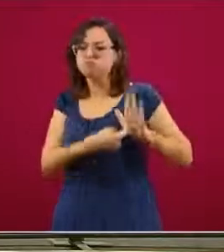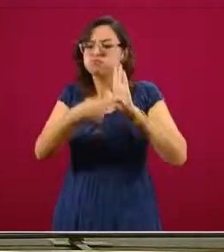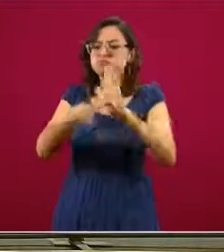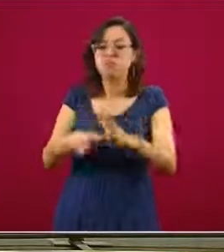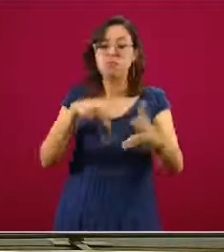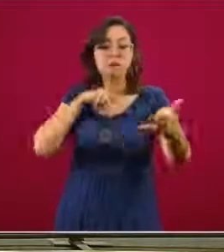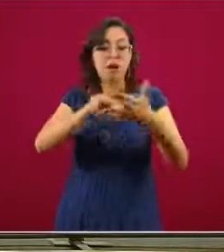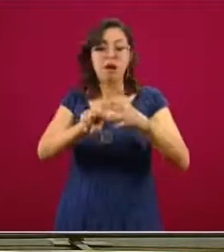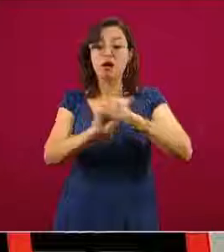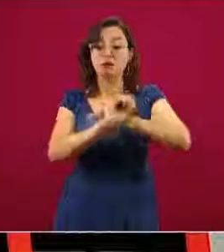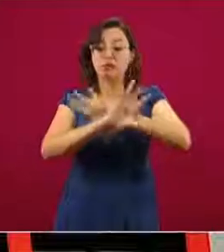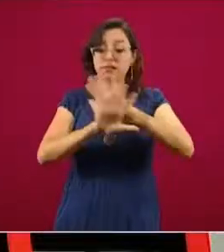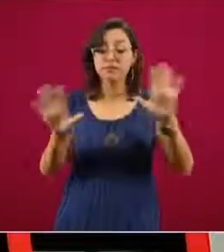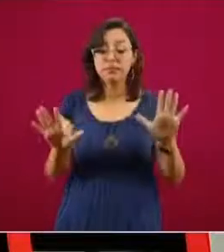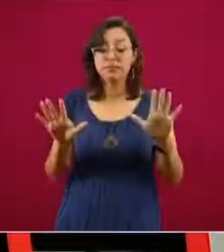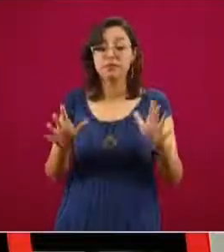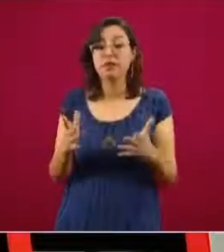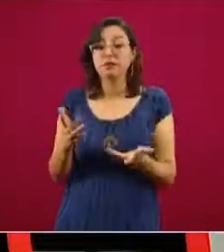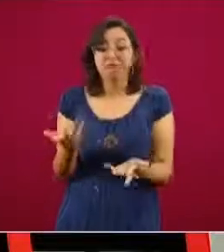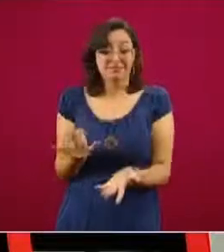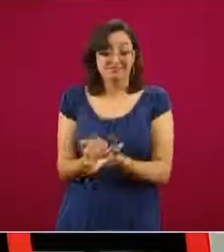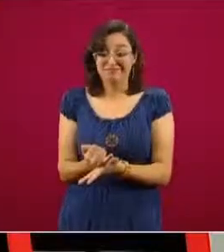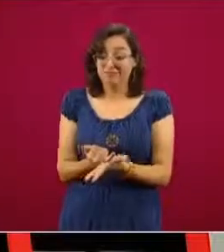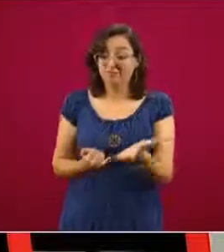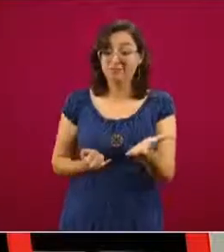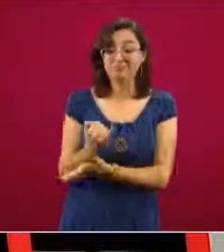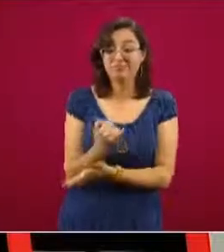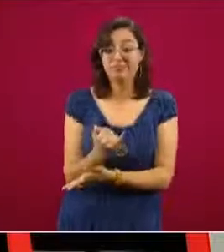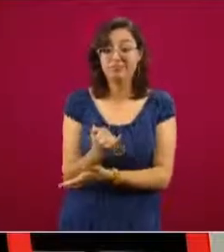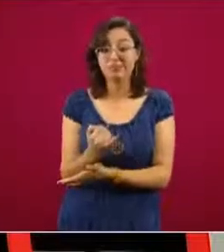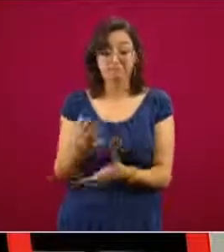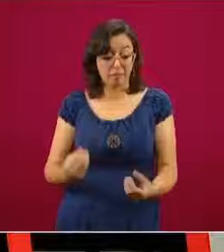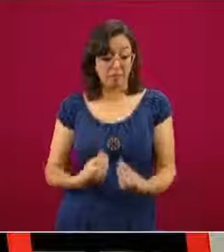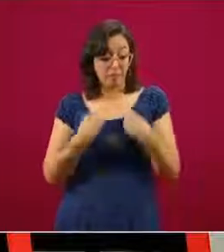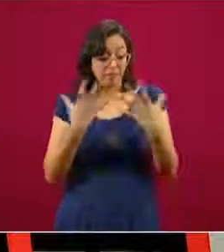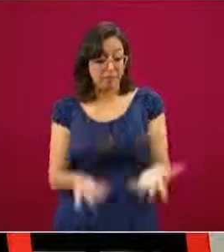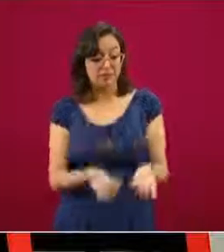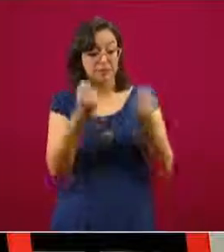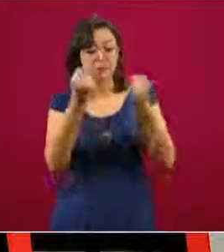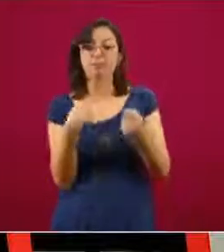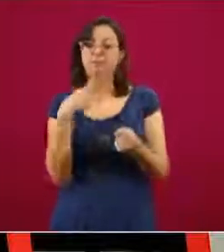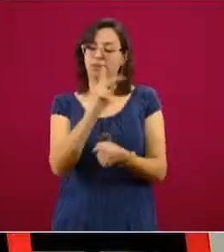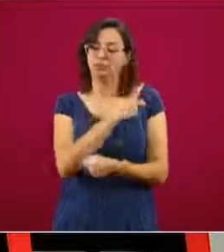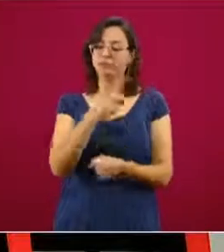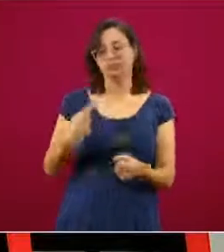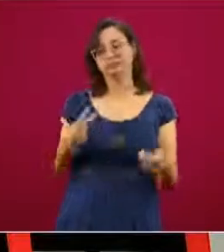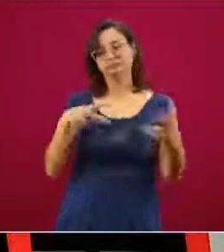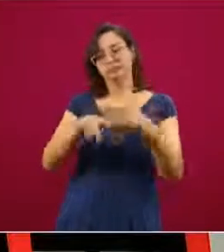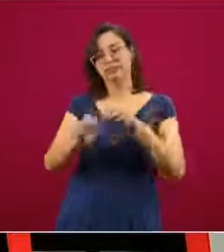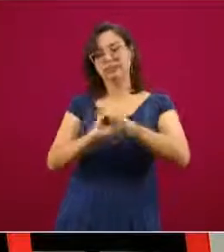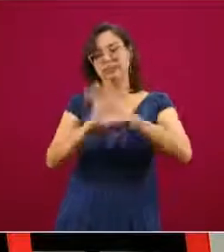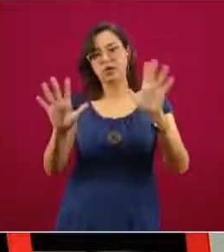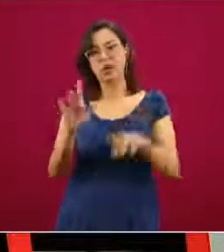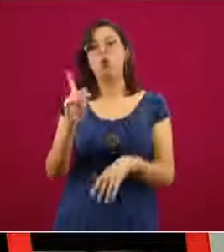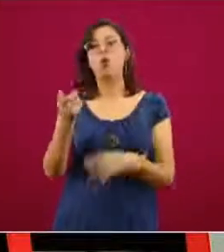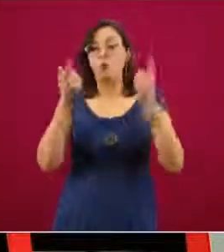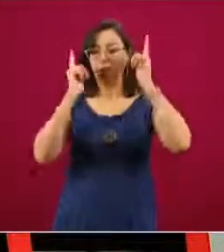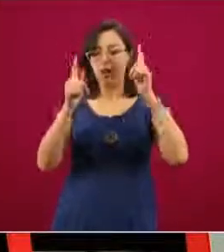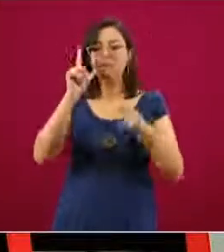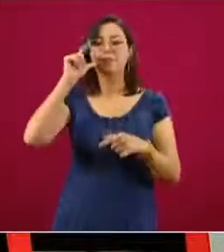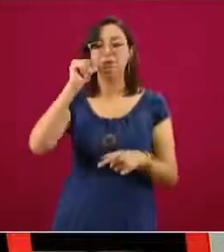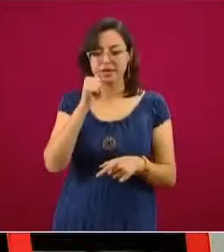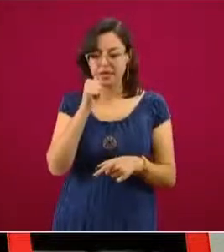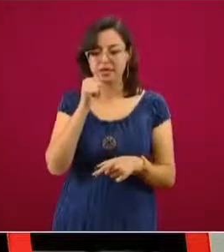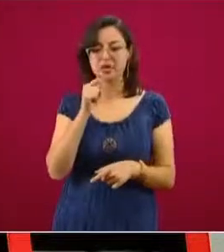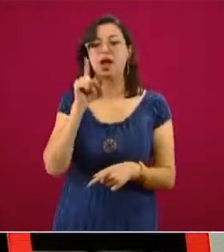hacer disposiciones que salvan vidas, pero hacerlas de manera transparente, desde luego. Entonces, ojalá puedan acompañarla mañana,